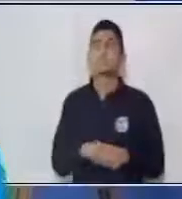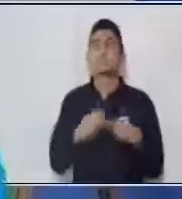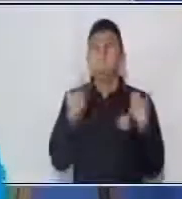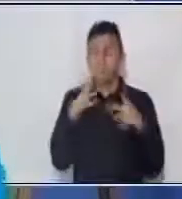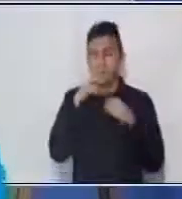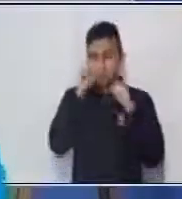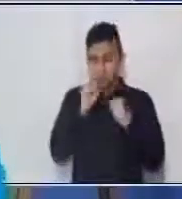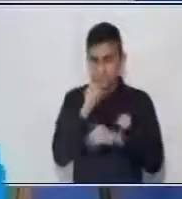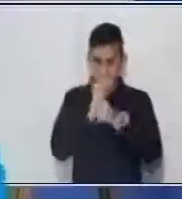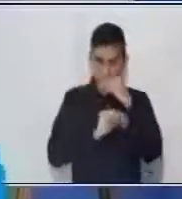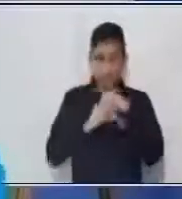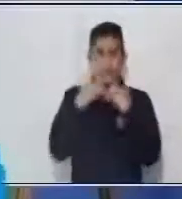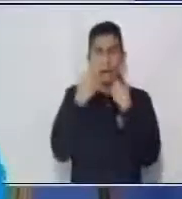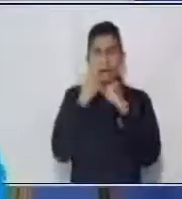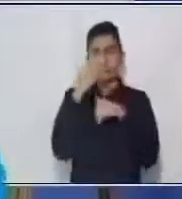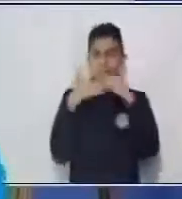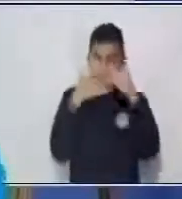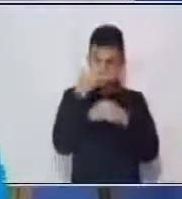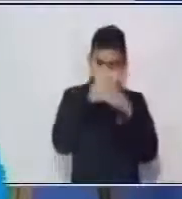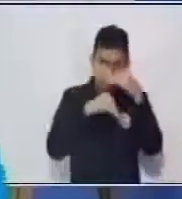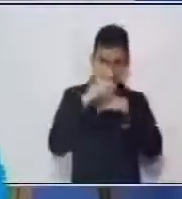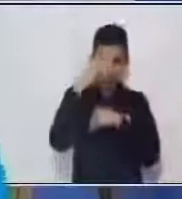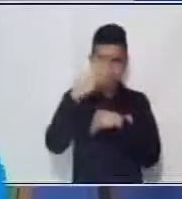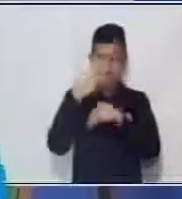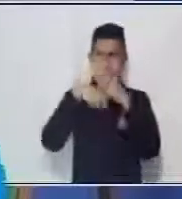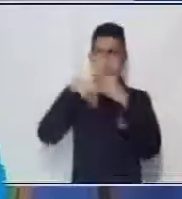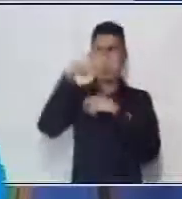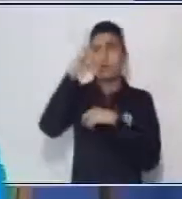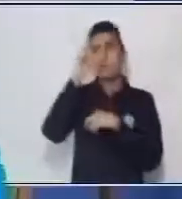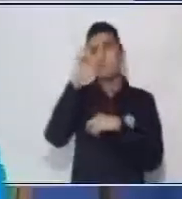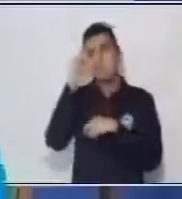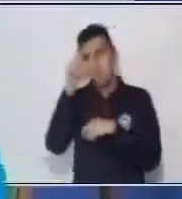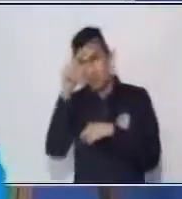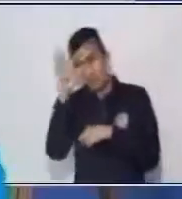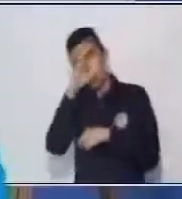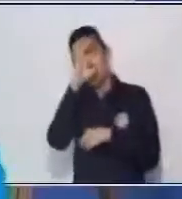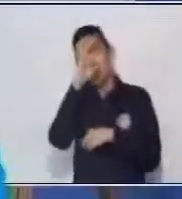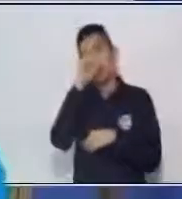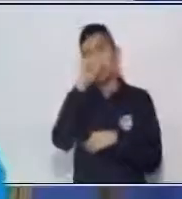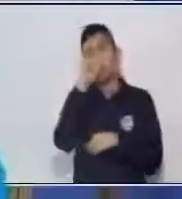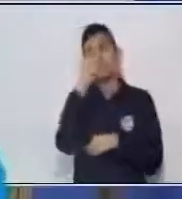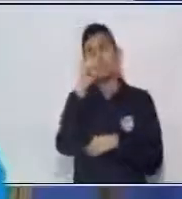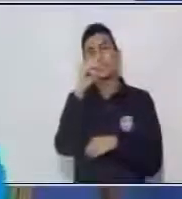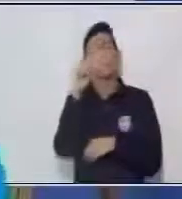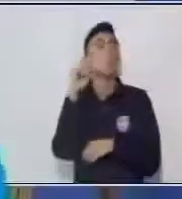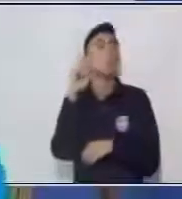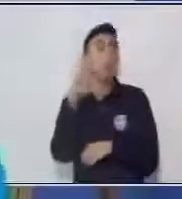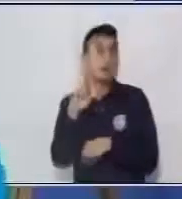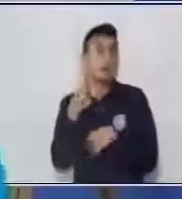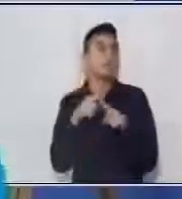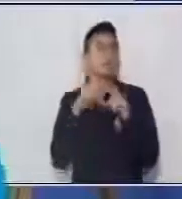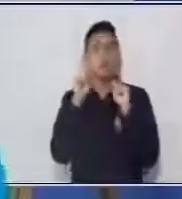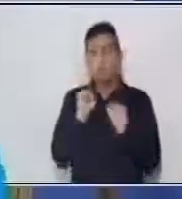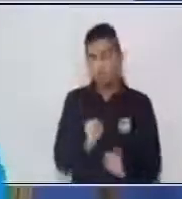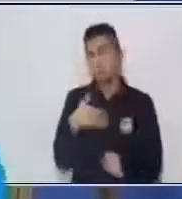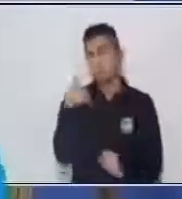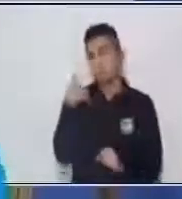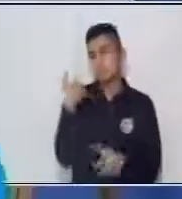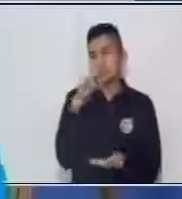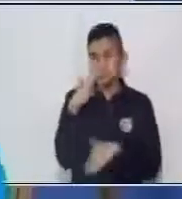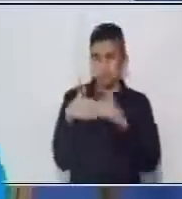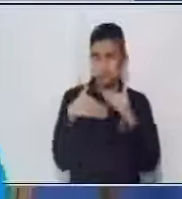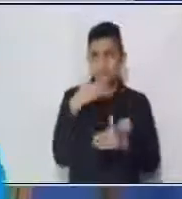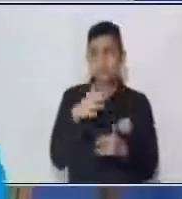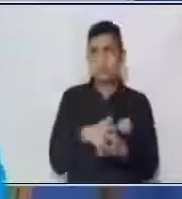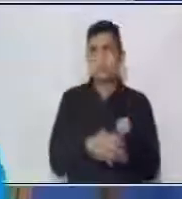les va haciendo ir cambiando si es en plural, si es en singular y de qué manera pues la forma se va dando